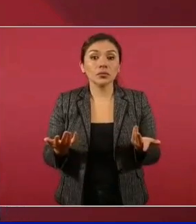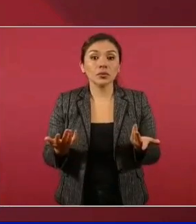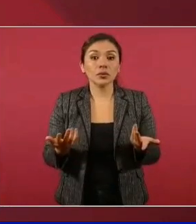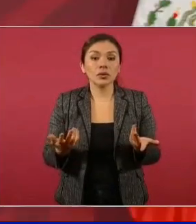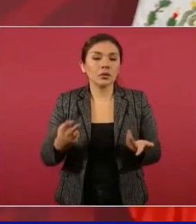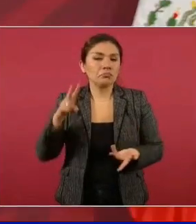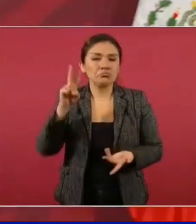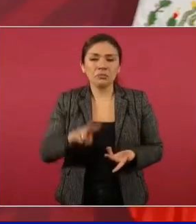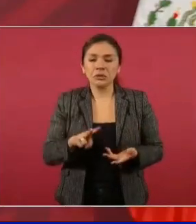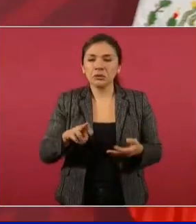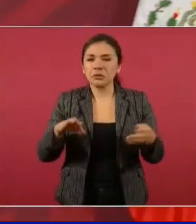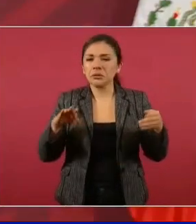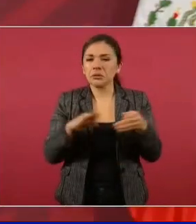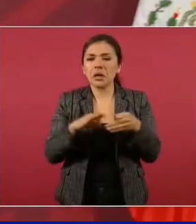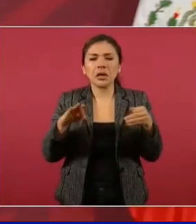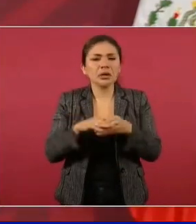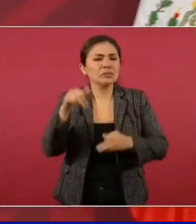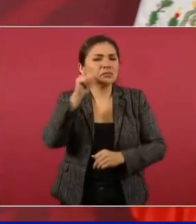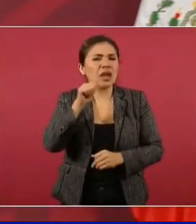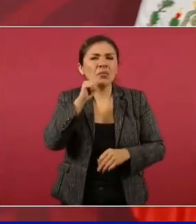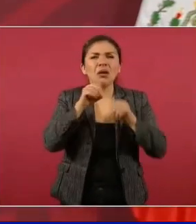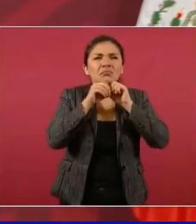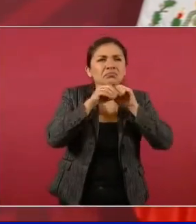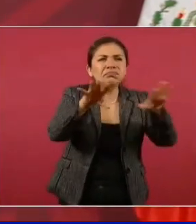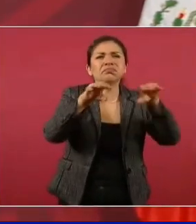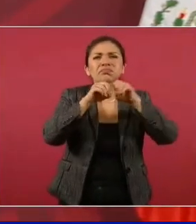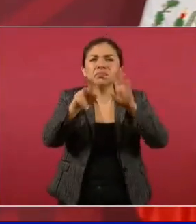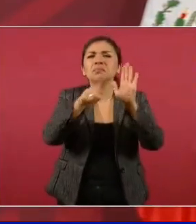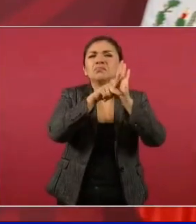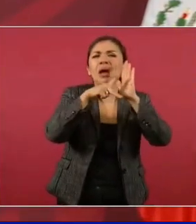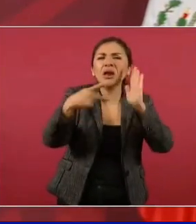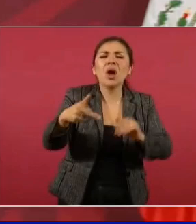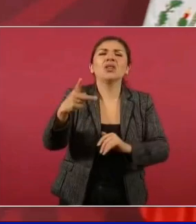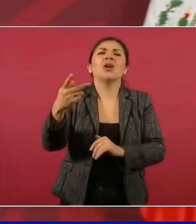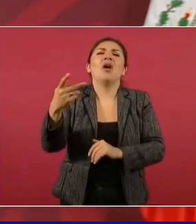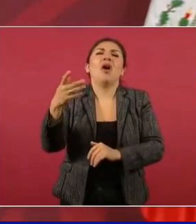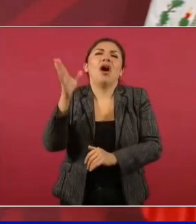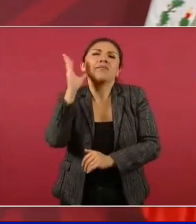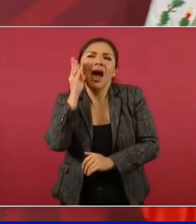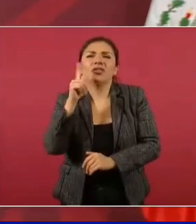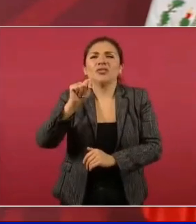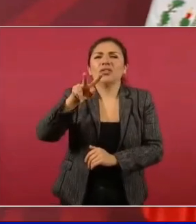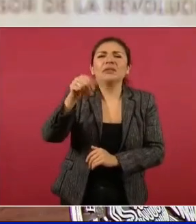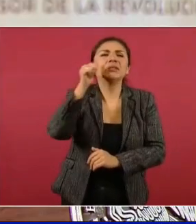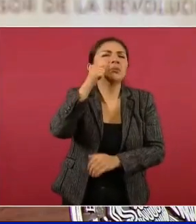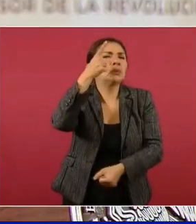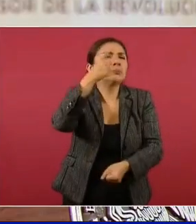en casi todos los medios de información solo se dedican a atacarnos,